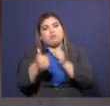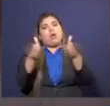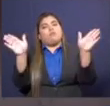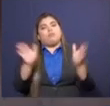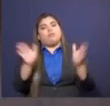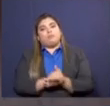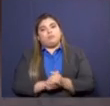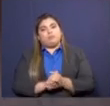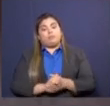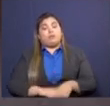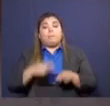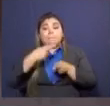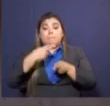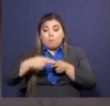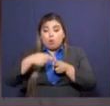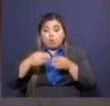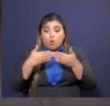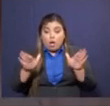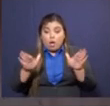También están por reiniciar